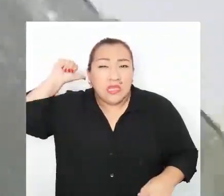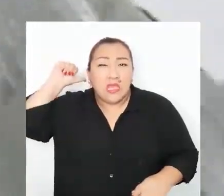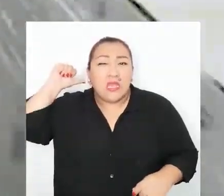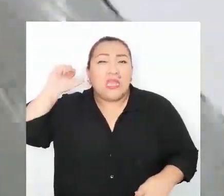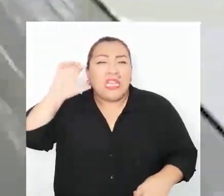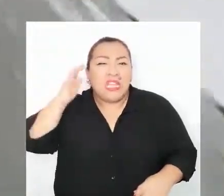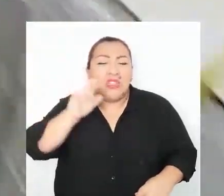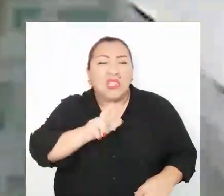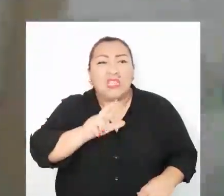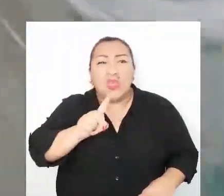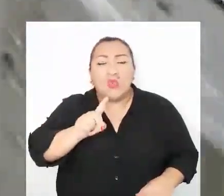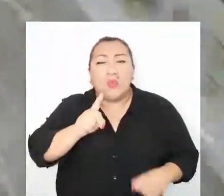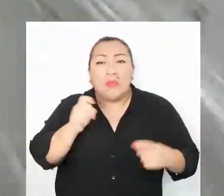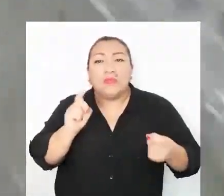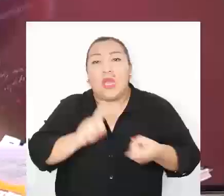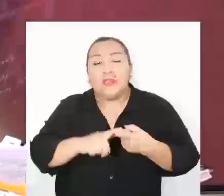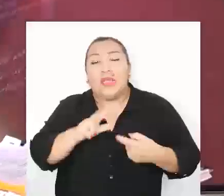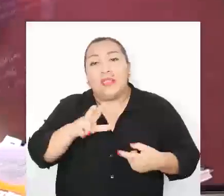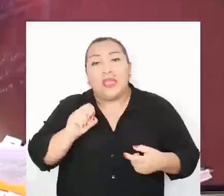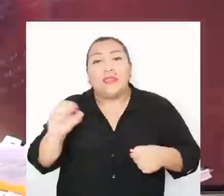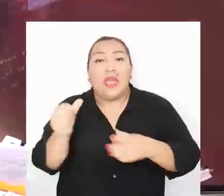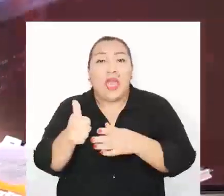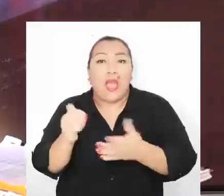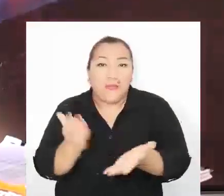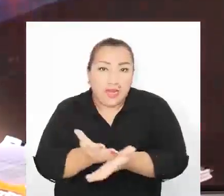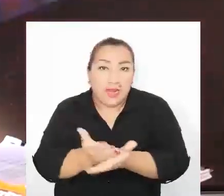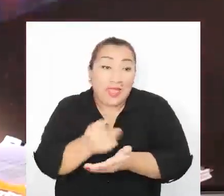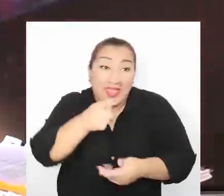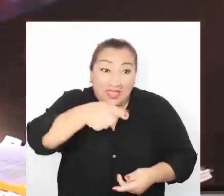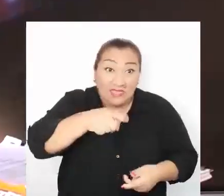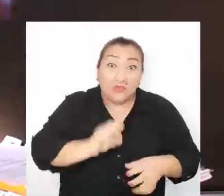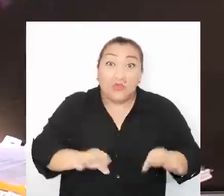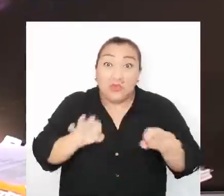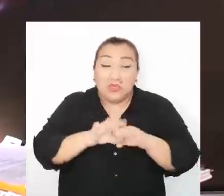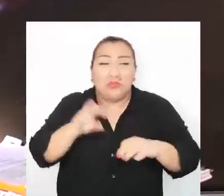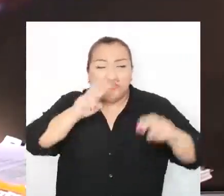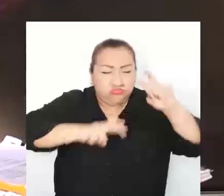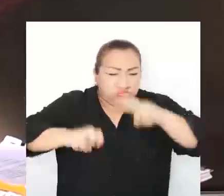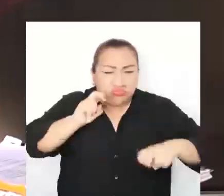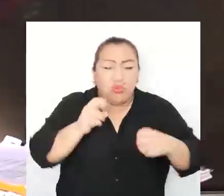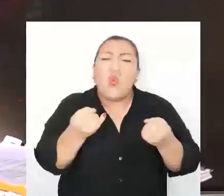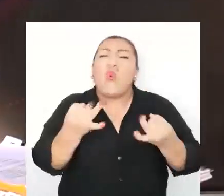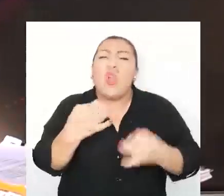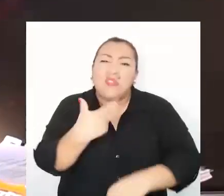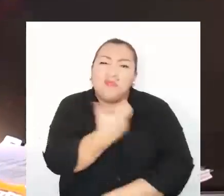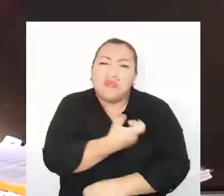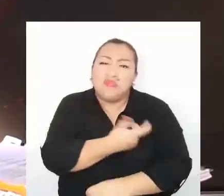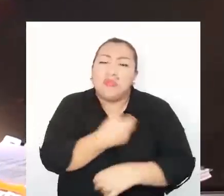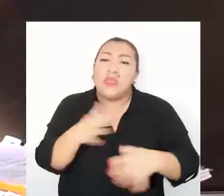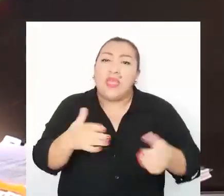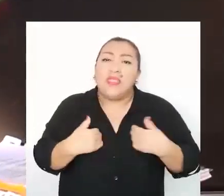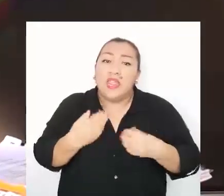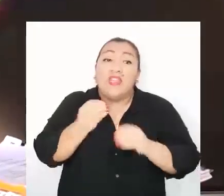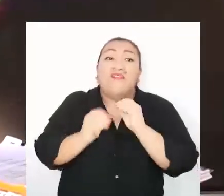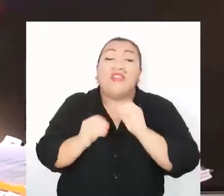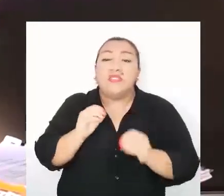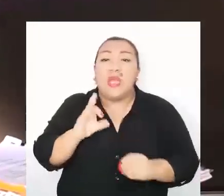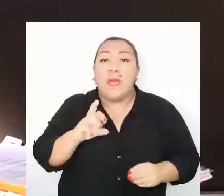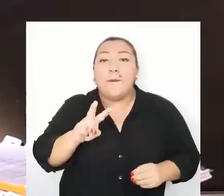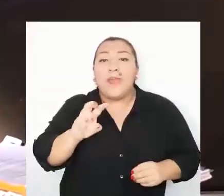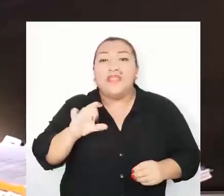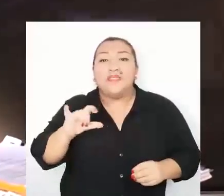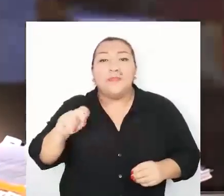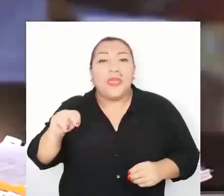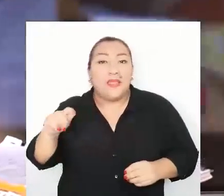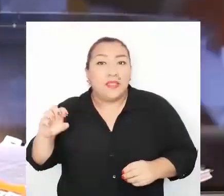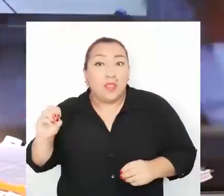abril. ¿No? Lo que se hace es un neteo respecto de cuántas dosis que tenían esa fecha de vencimiento en los lotes correspondientes no se han